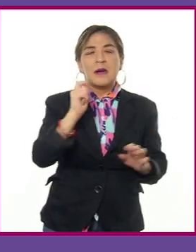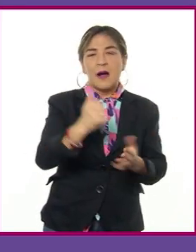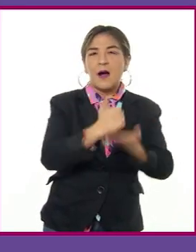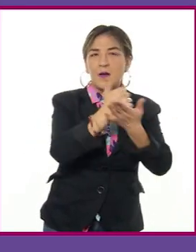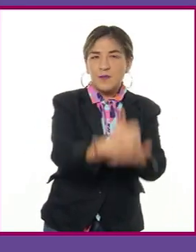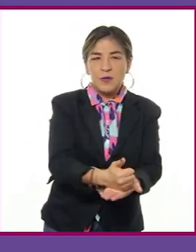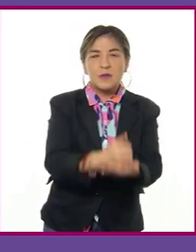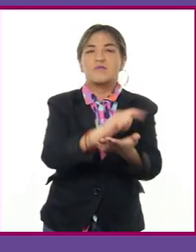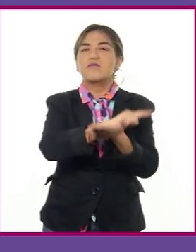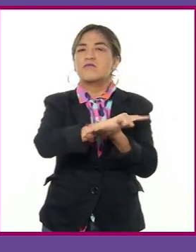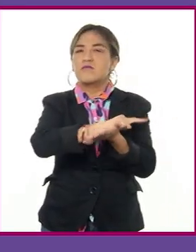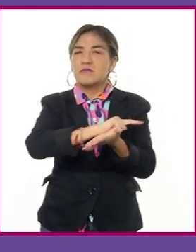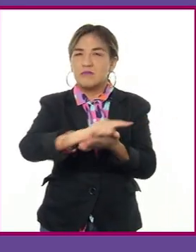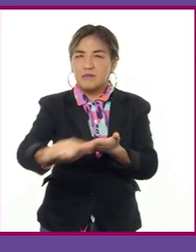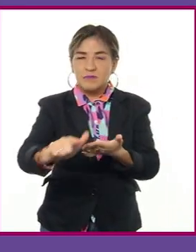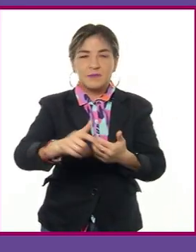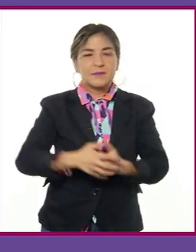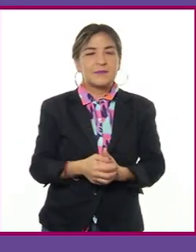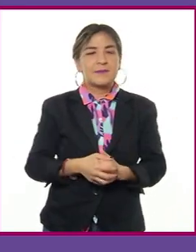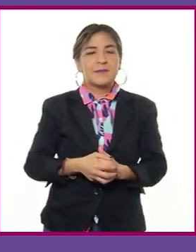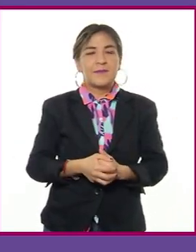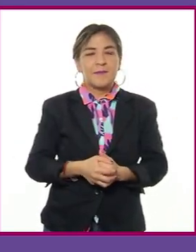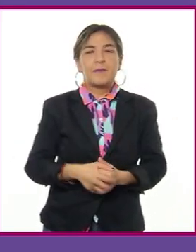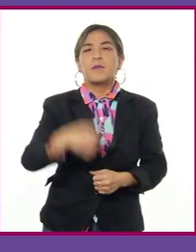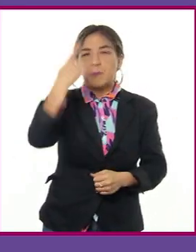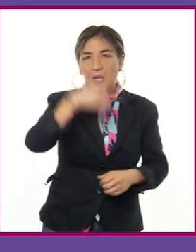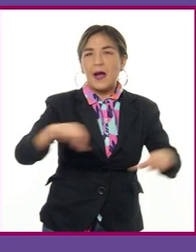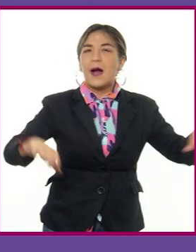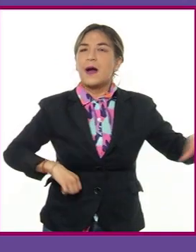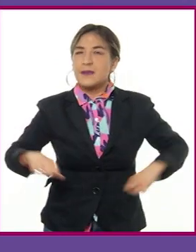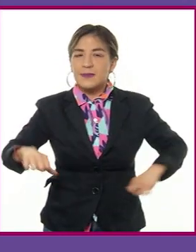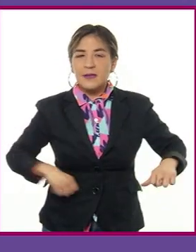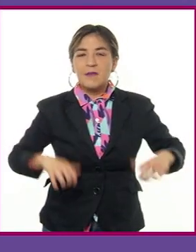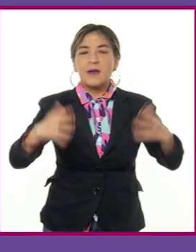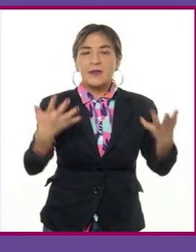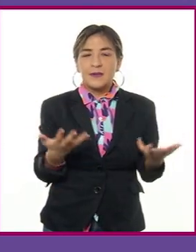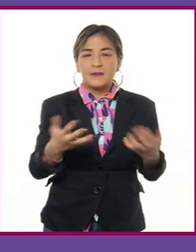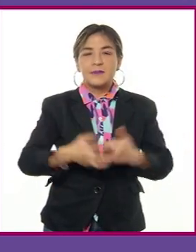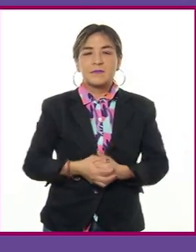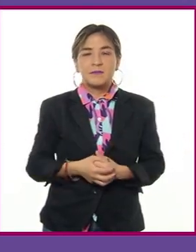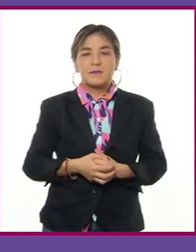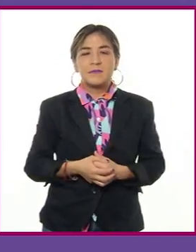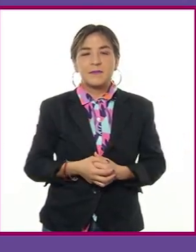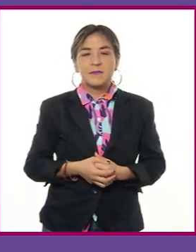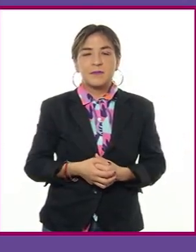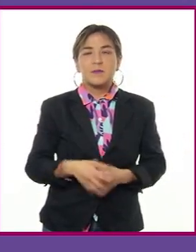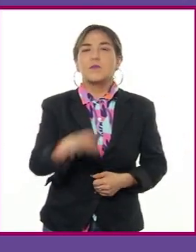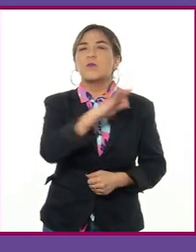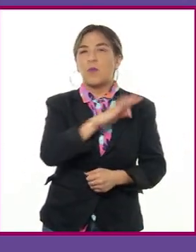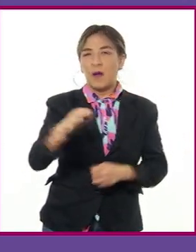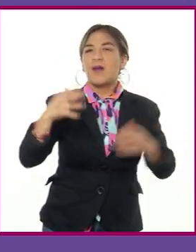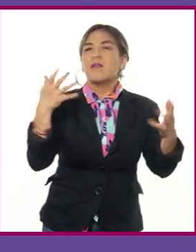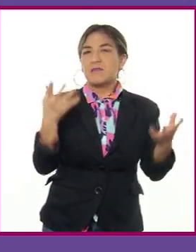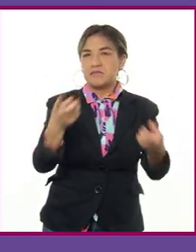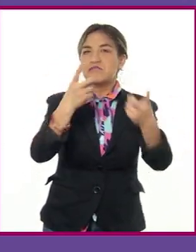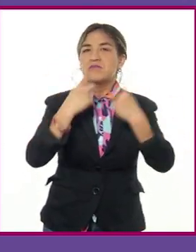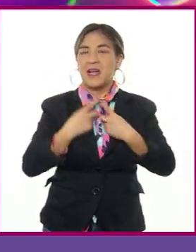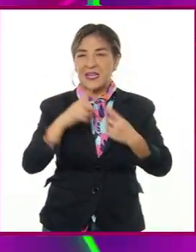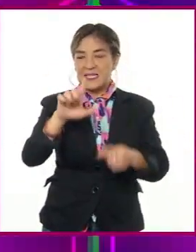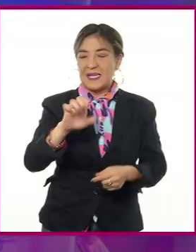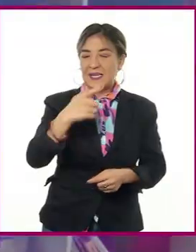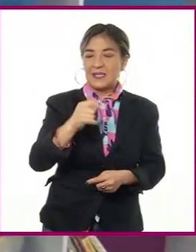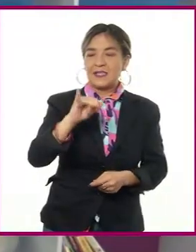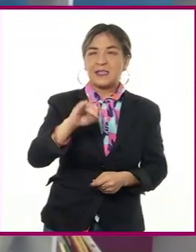con transparencia y capacidad nos dará legitimidad